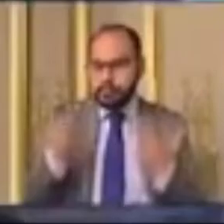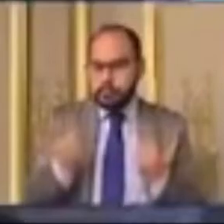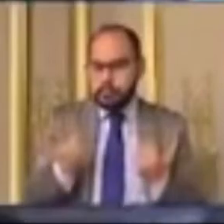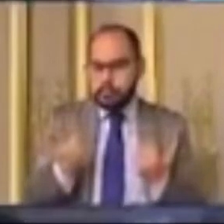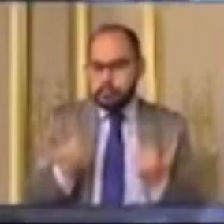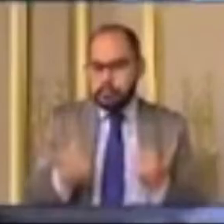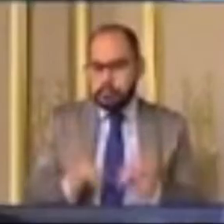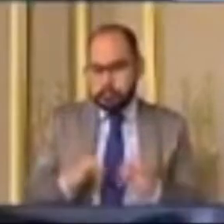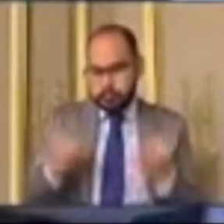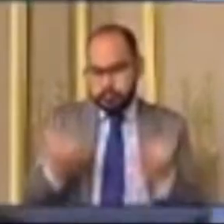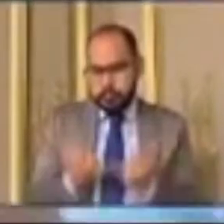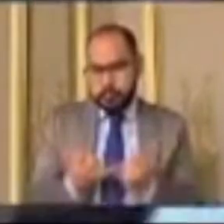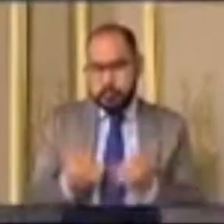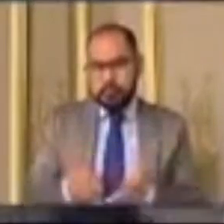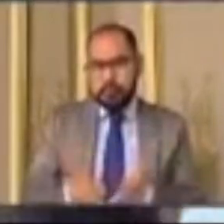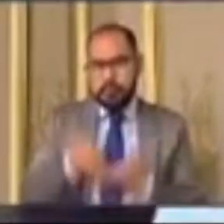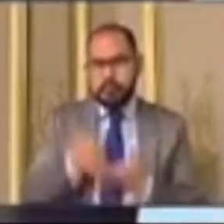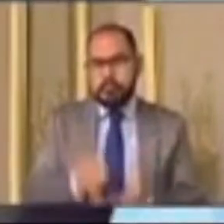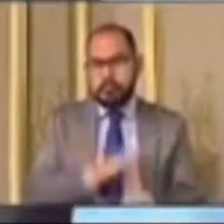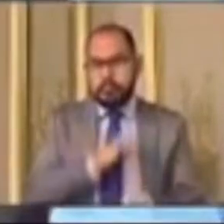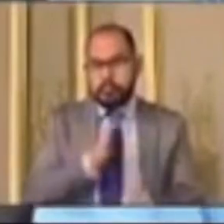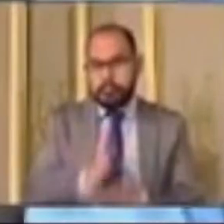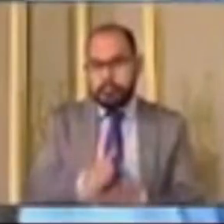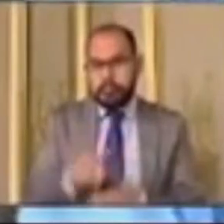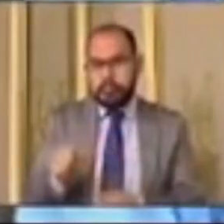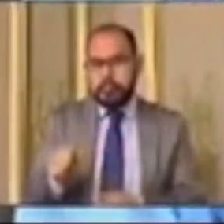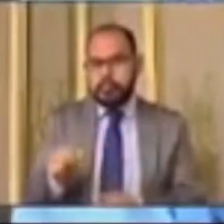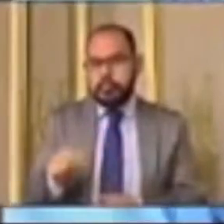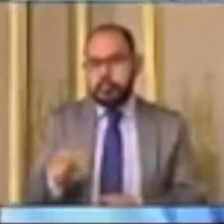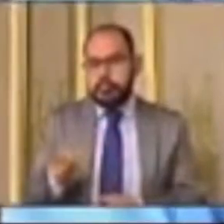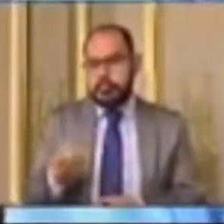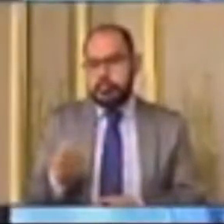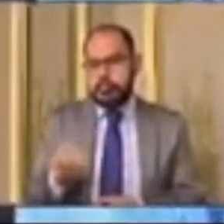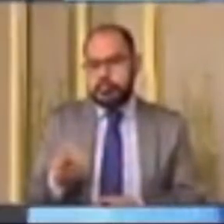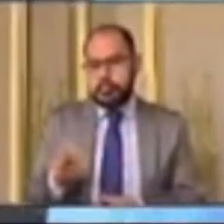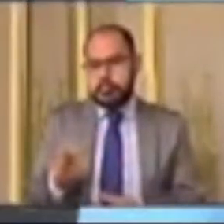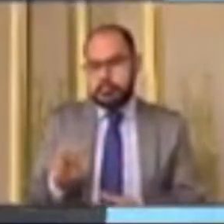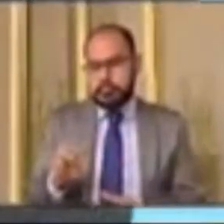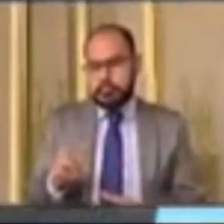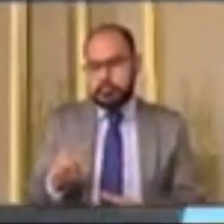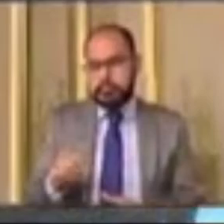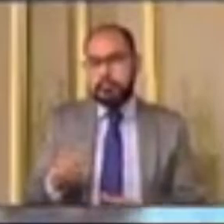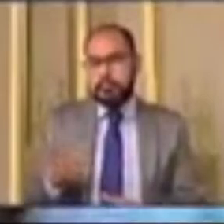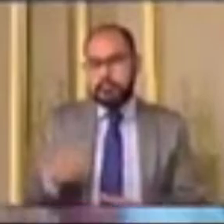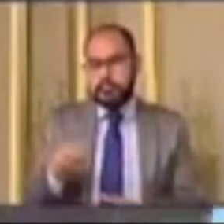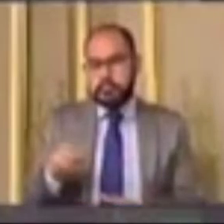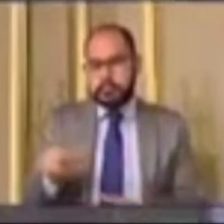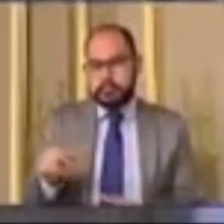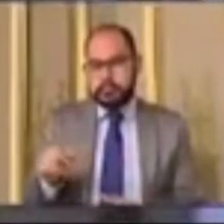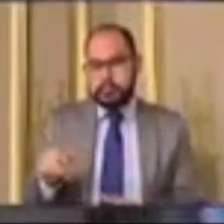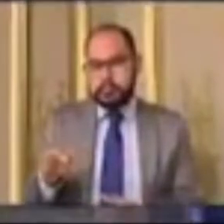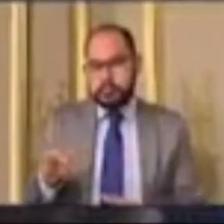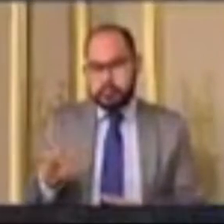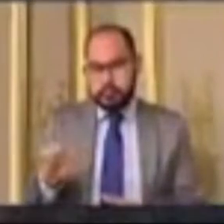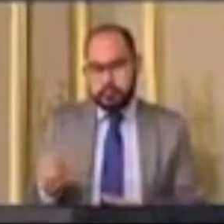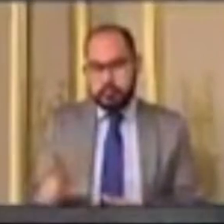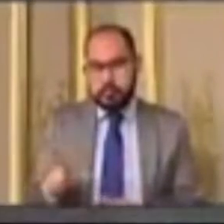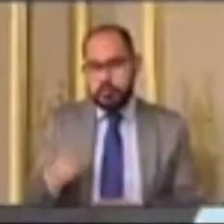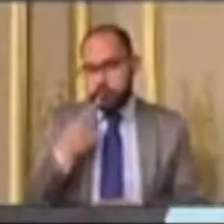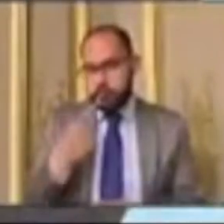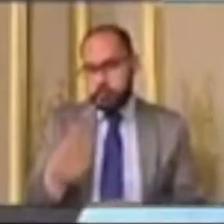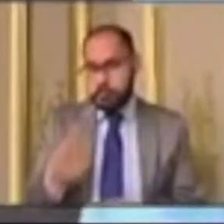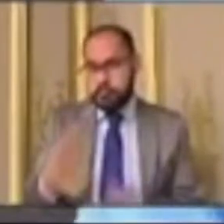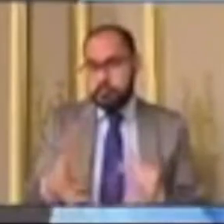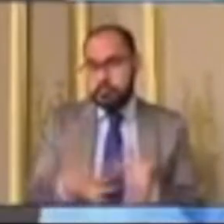a la Junta Auxiliar. Si ustedes van a San José Mayorazgo, van a San Manuel, van a Bugambilias, y les dicen que